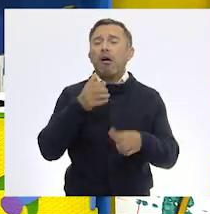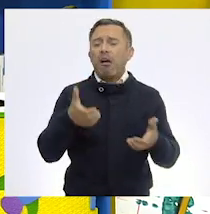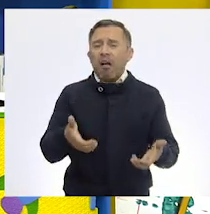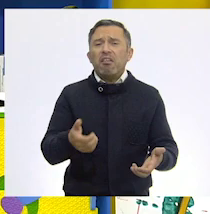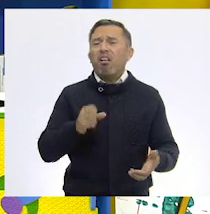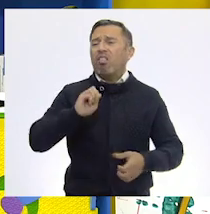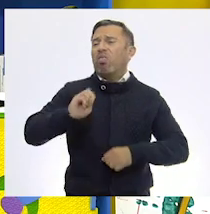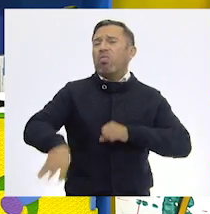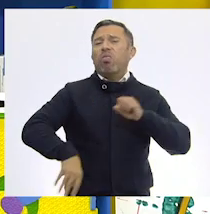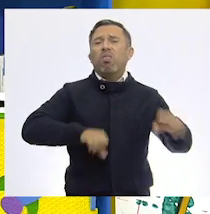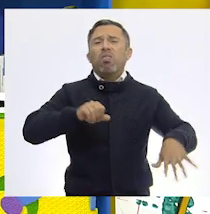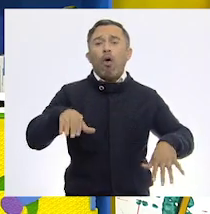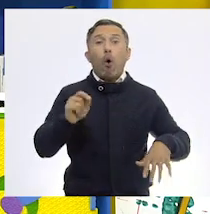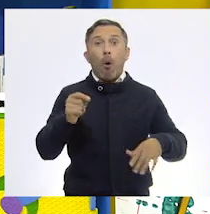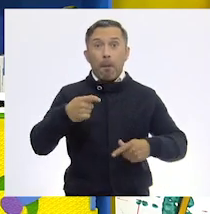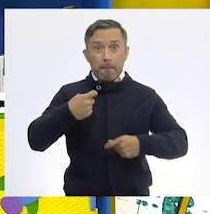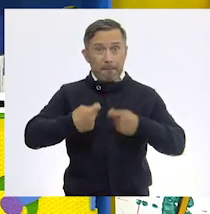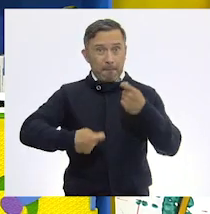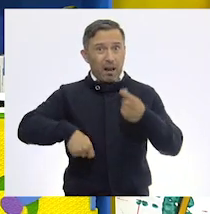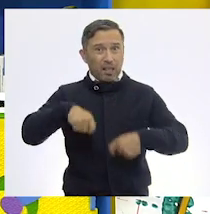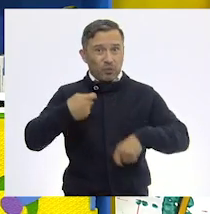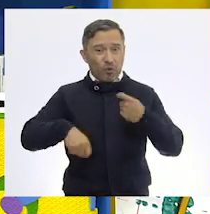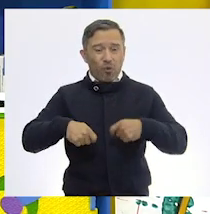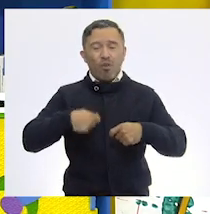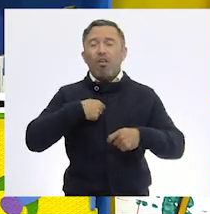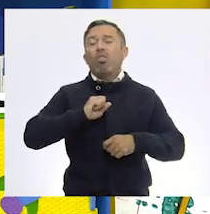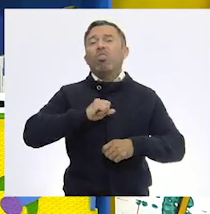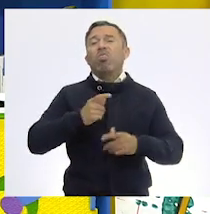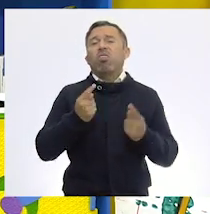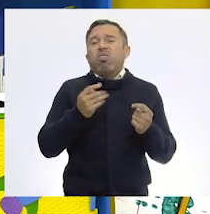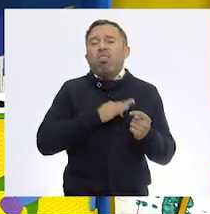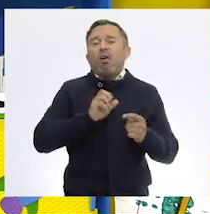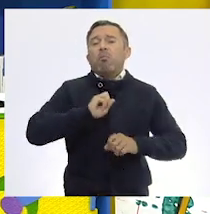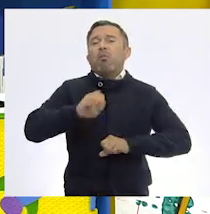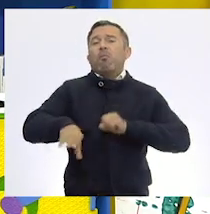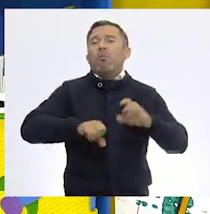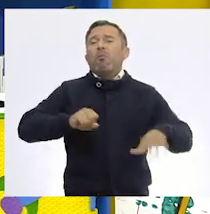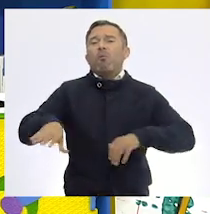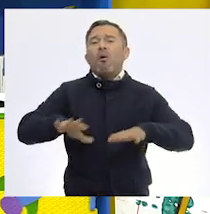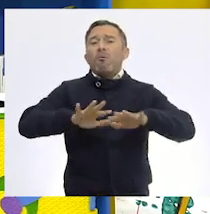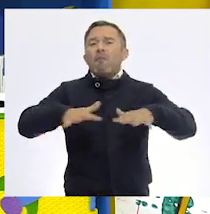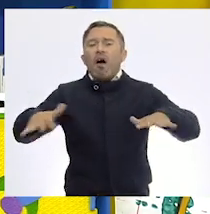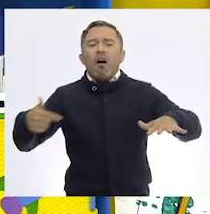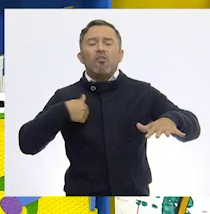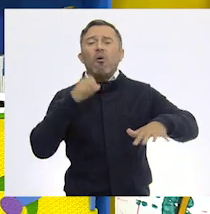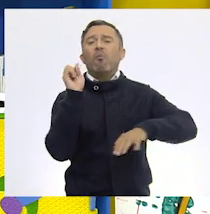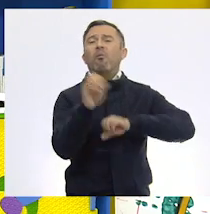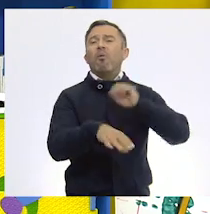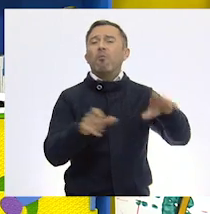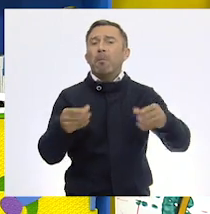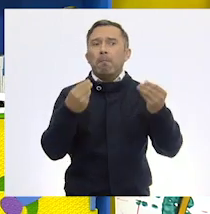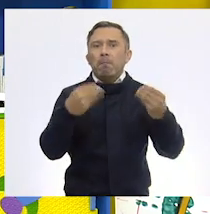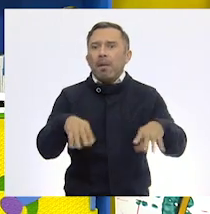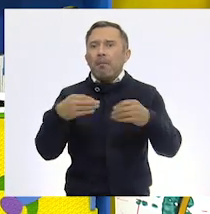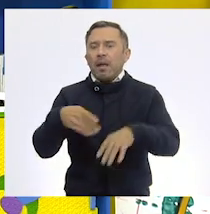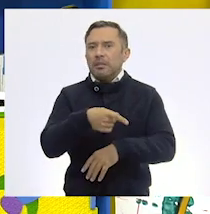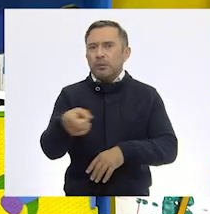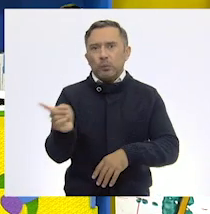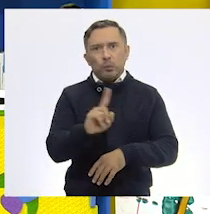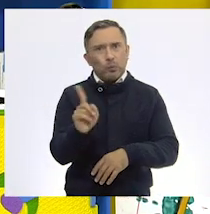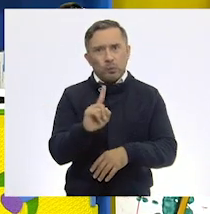consumir ni tirar plásticos que contaminen y perjudiquen a la naturaleza y al medio ambiente, o cuidar los recursos naturales como el